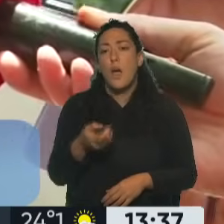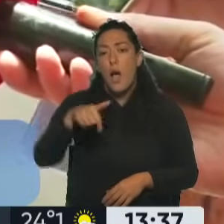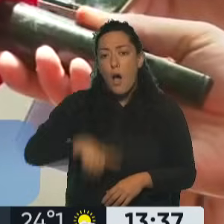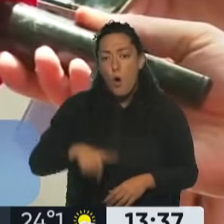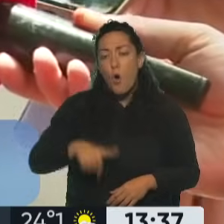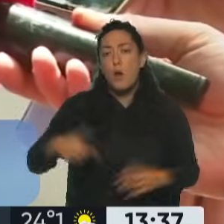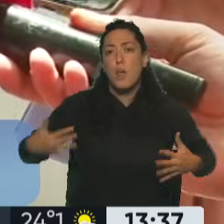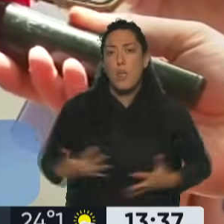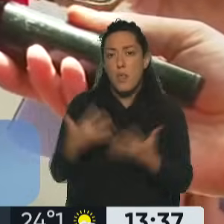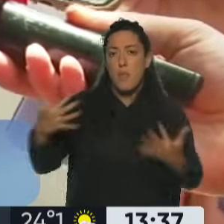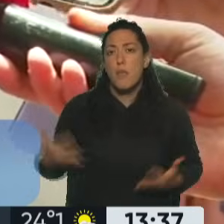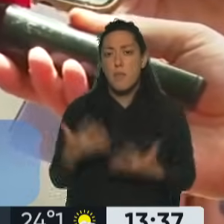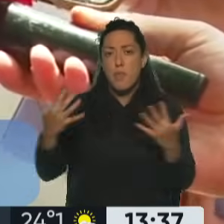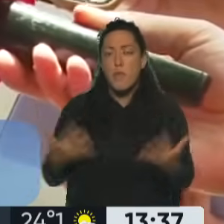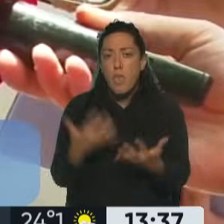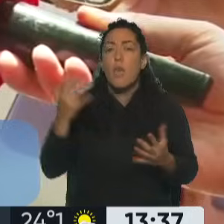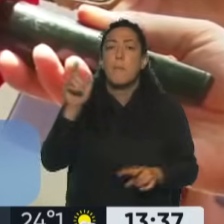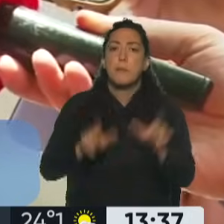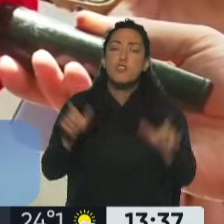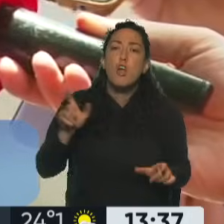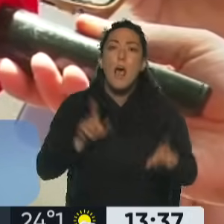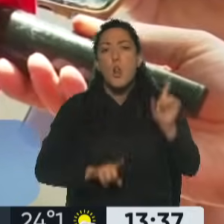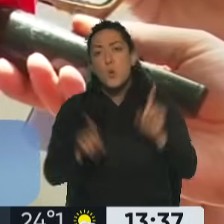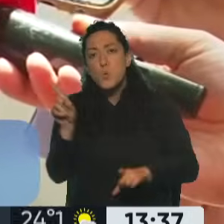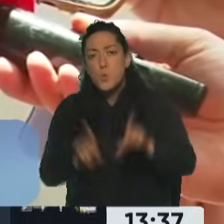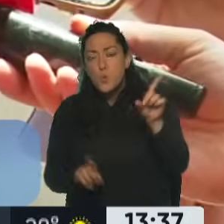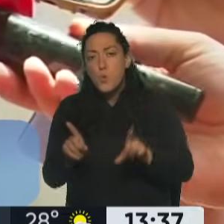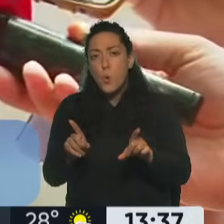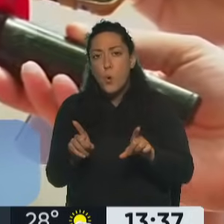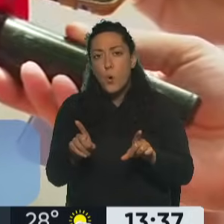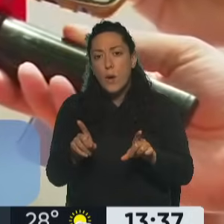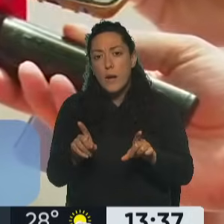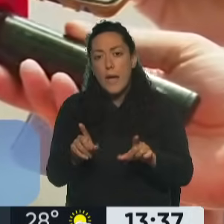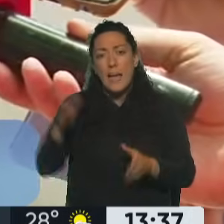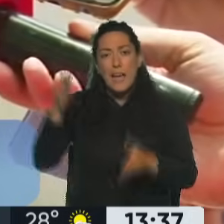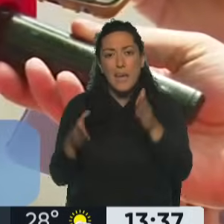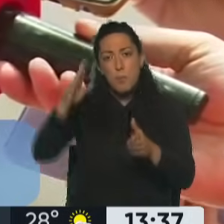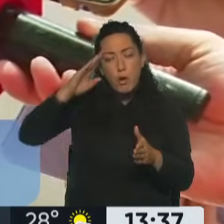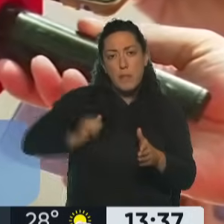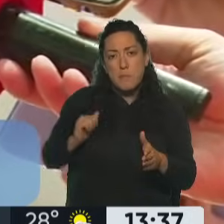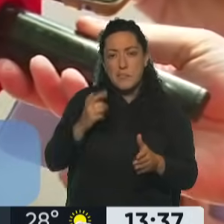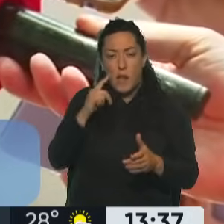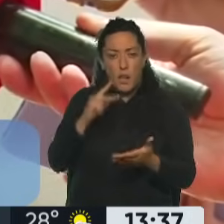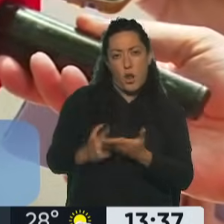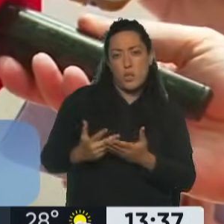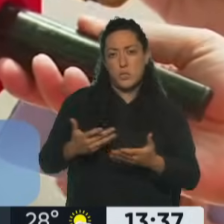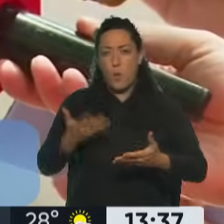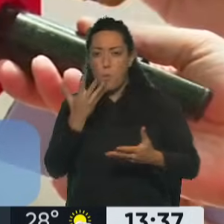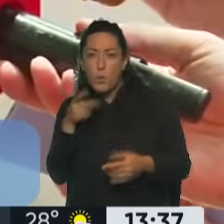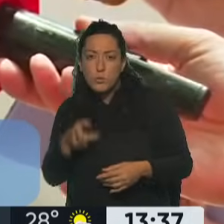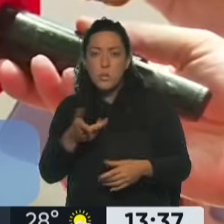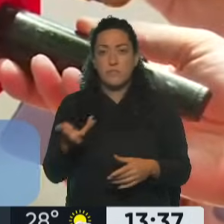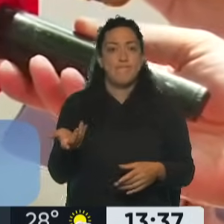por estos días que algunos o algunas reivindican los tiempos más oscuros de la Argentina. Creo